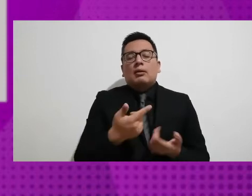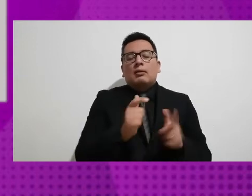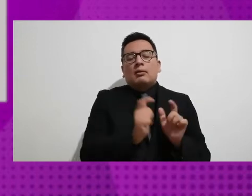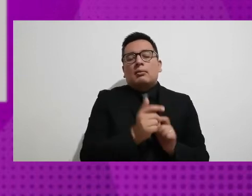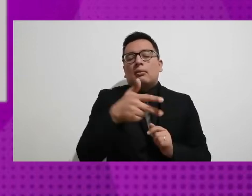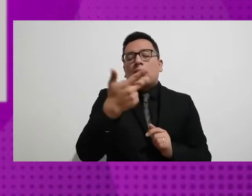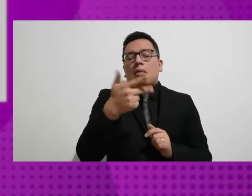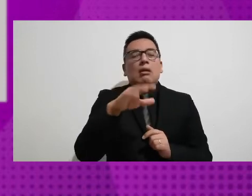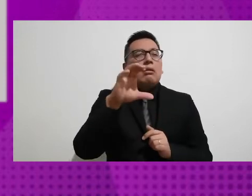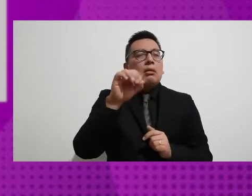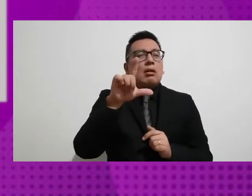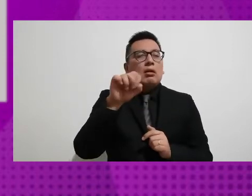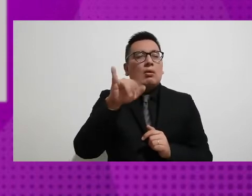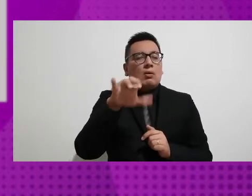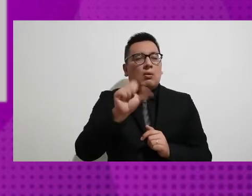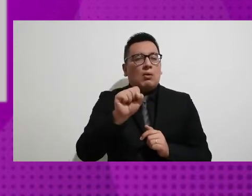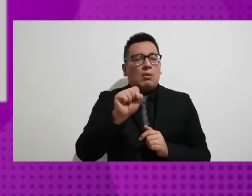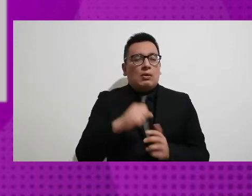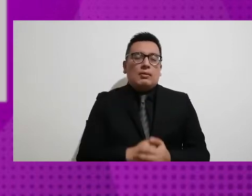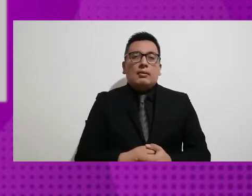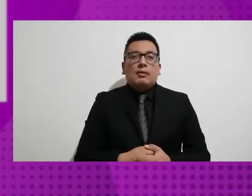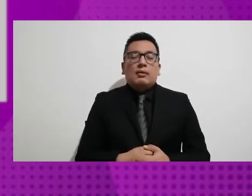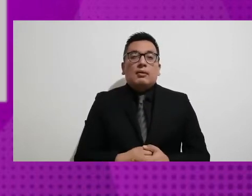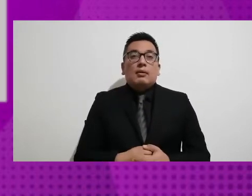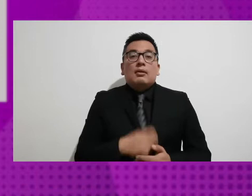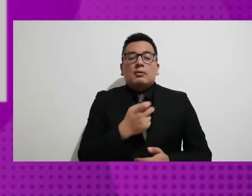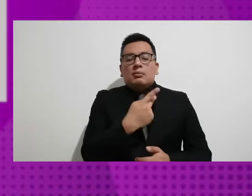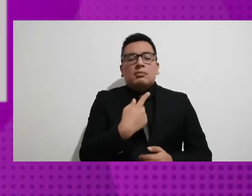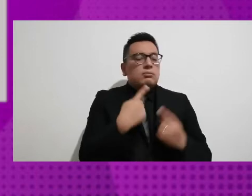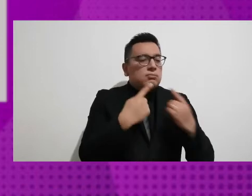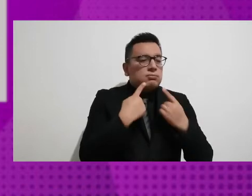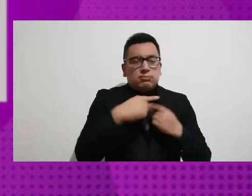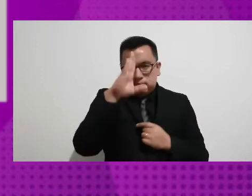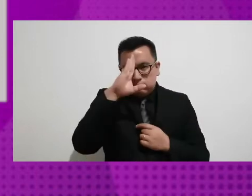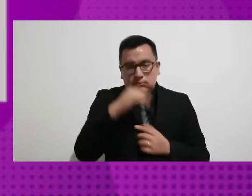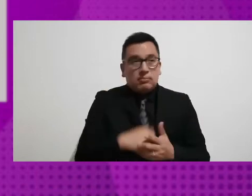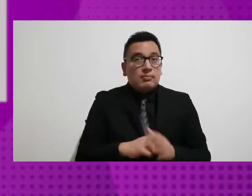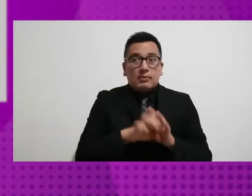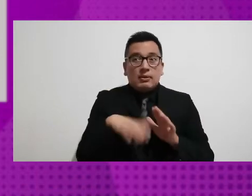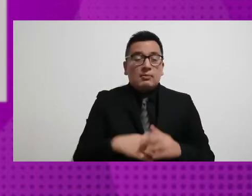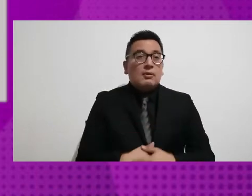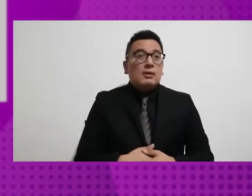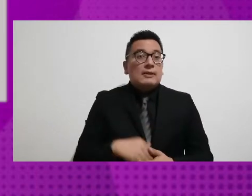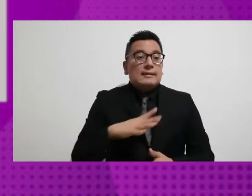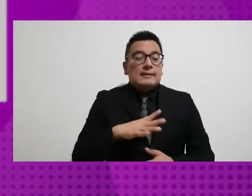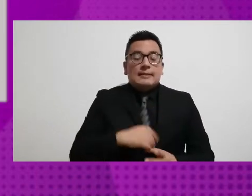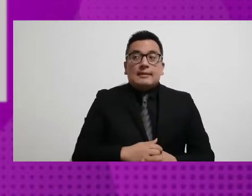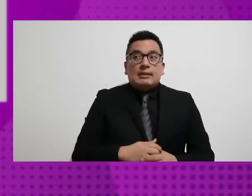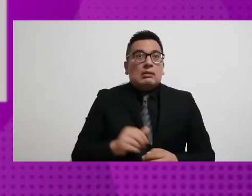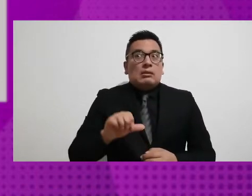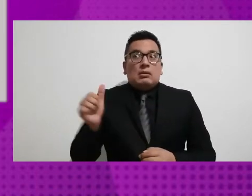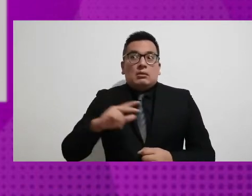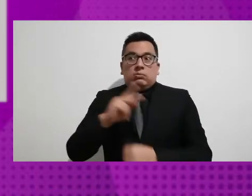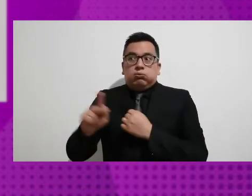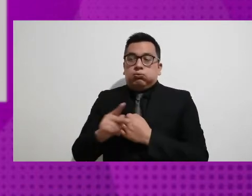modelo, en cuya concepción se pensó en que resultaría más conveniente para la defensa común de